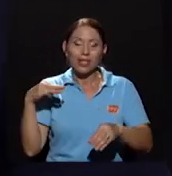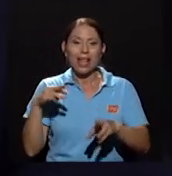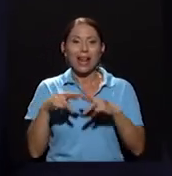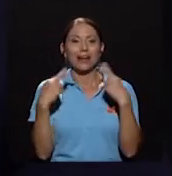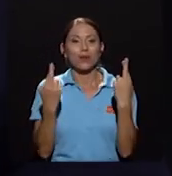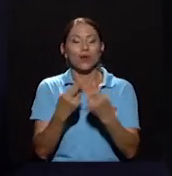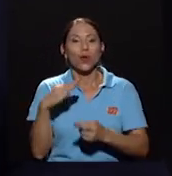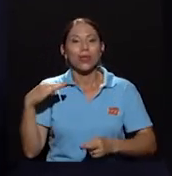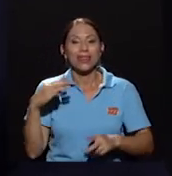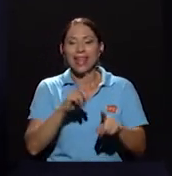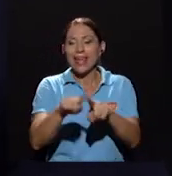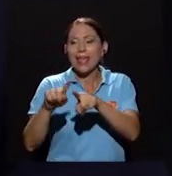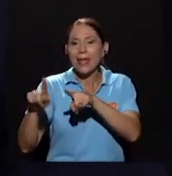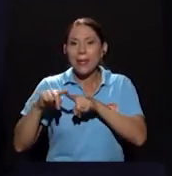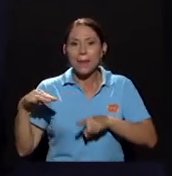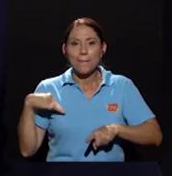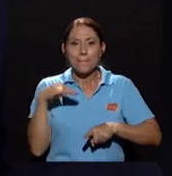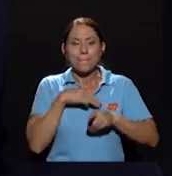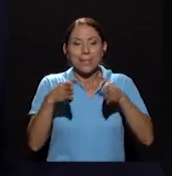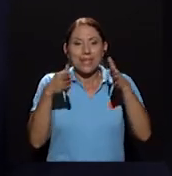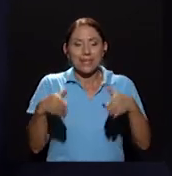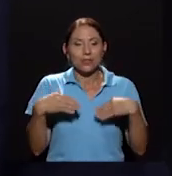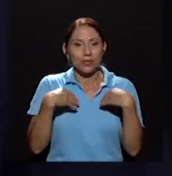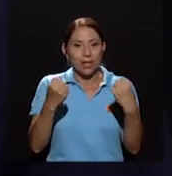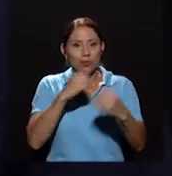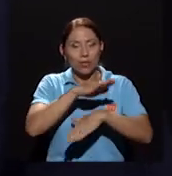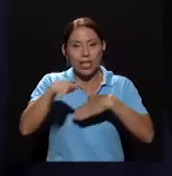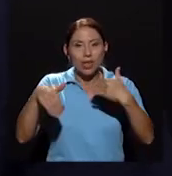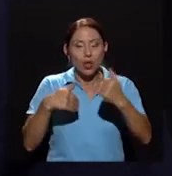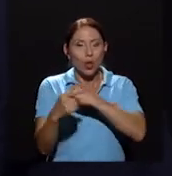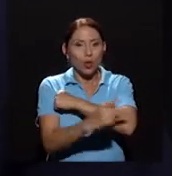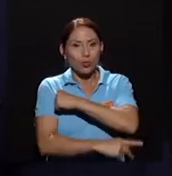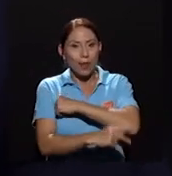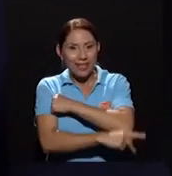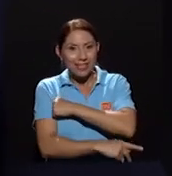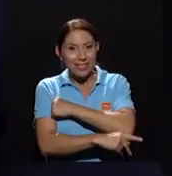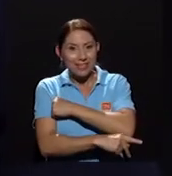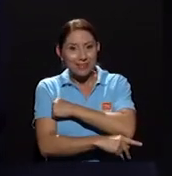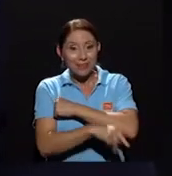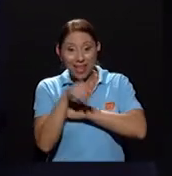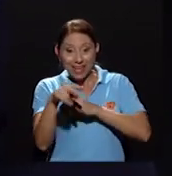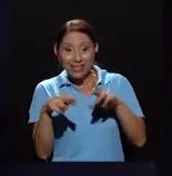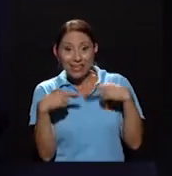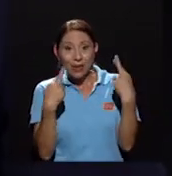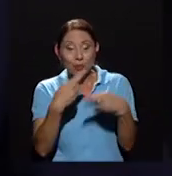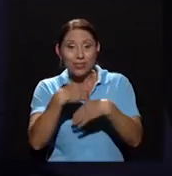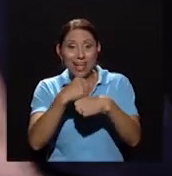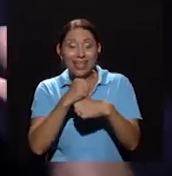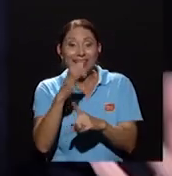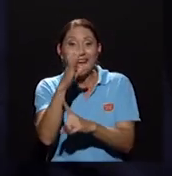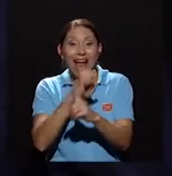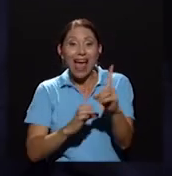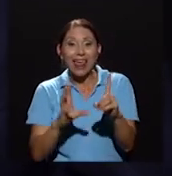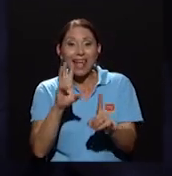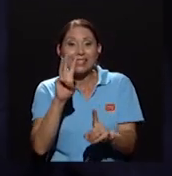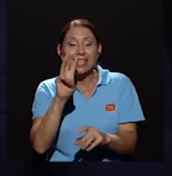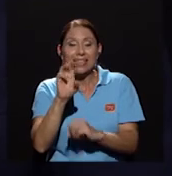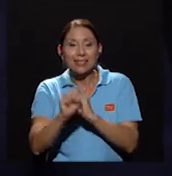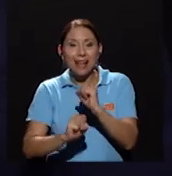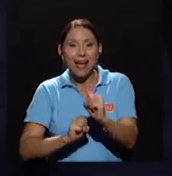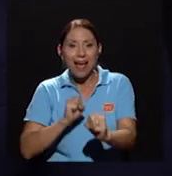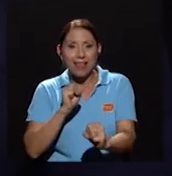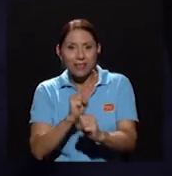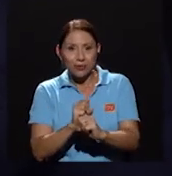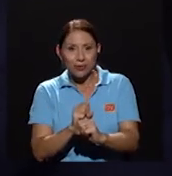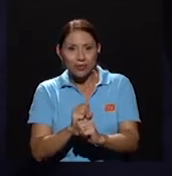de salud ministros y ministras de salud de todos los países de lo que se efectúa cada seis años que se efectúa cada seis años